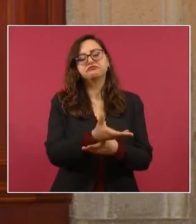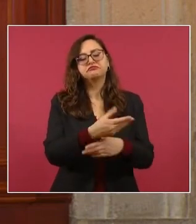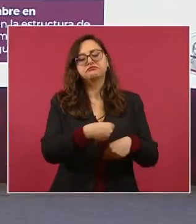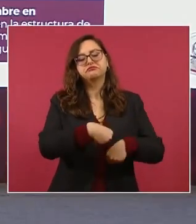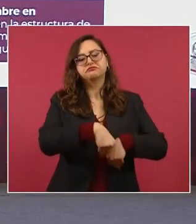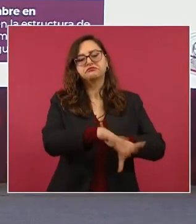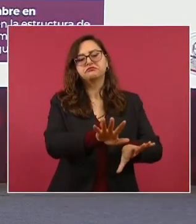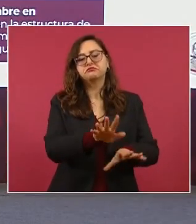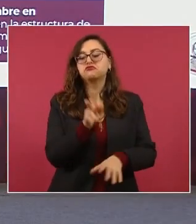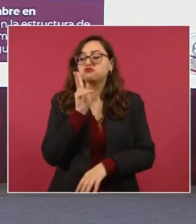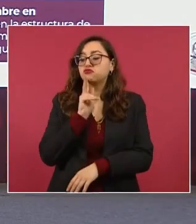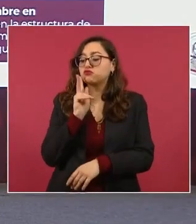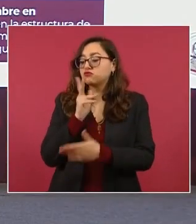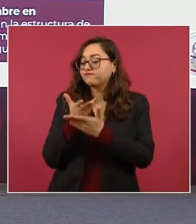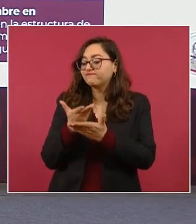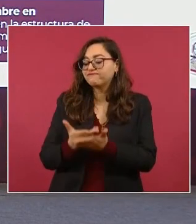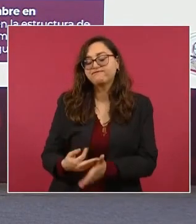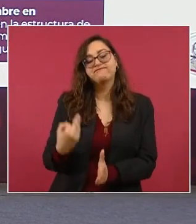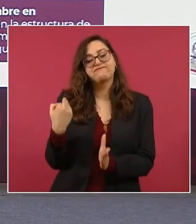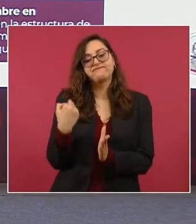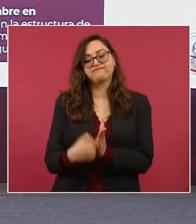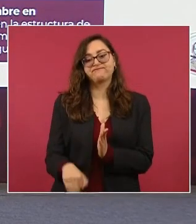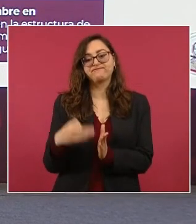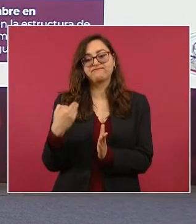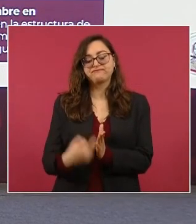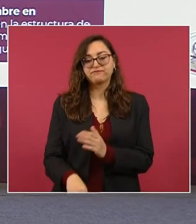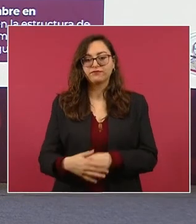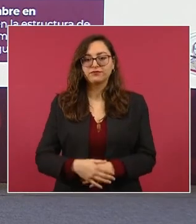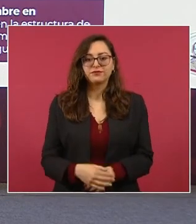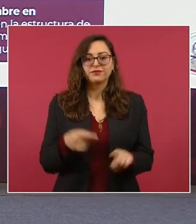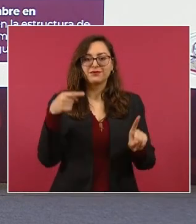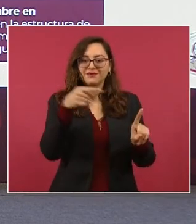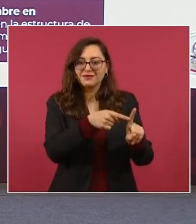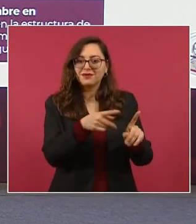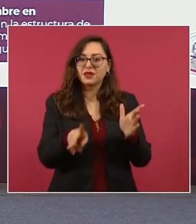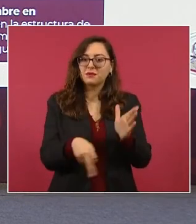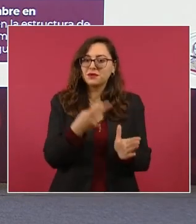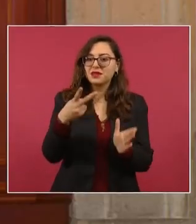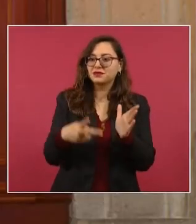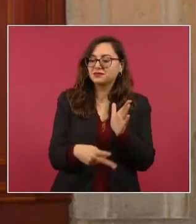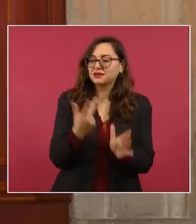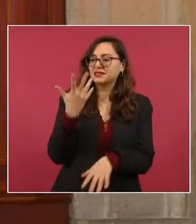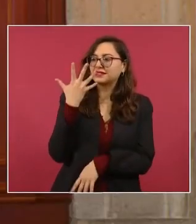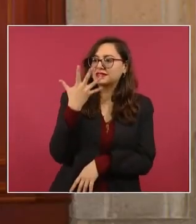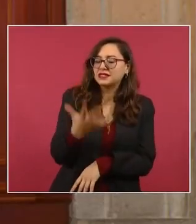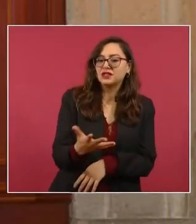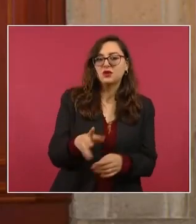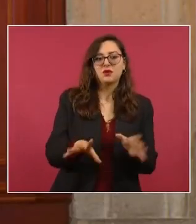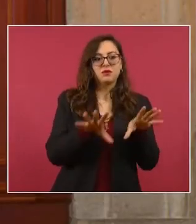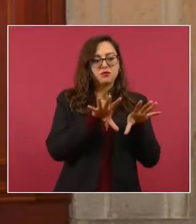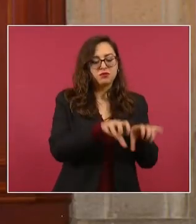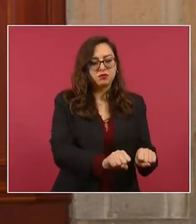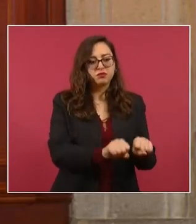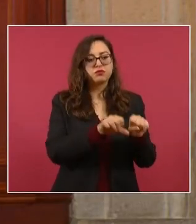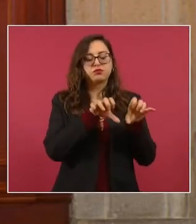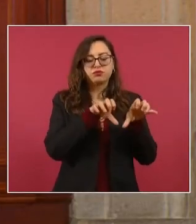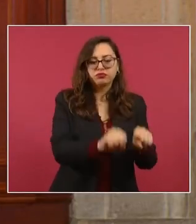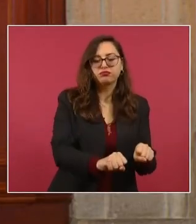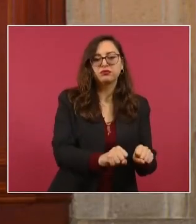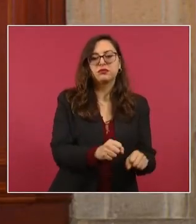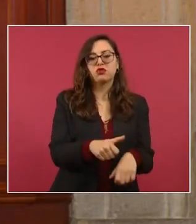para procesarlo. Este personaje ha tenido al menos 5 carpetas de investigación en su contra entre 2012